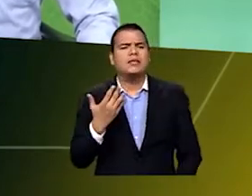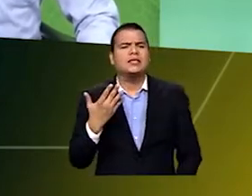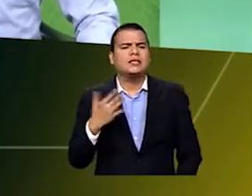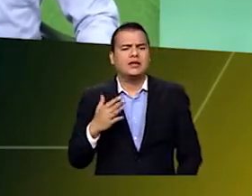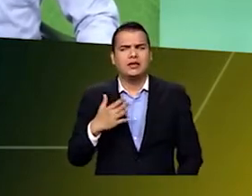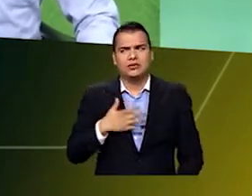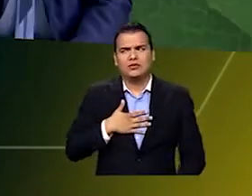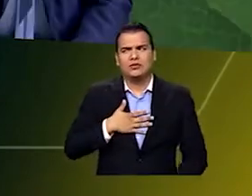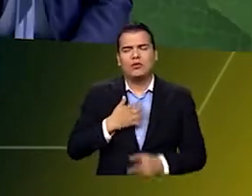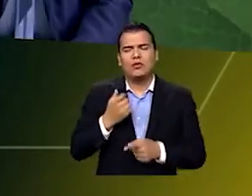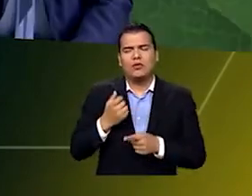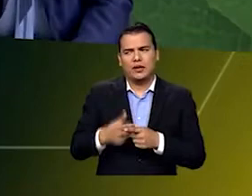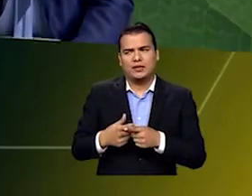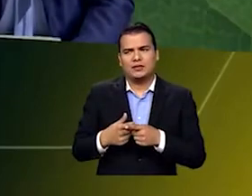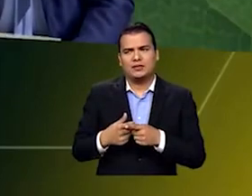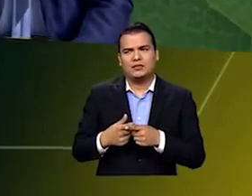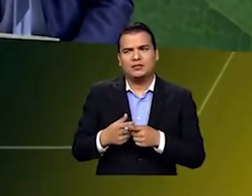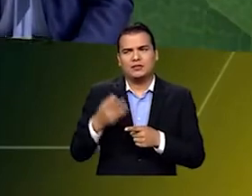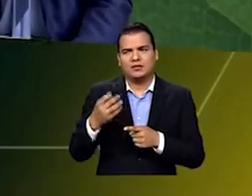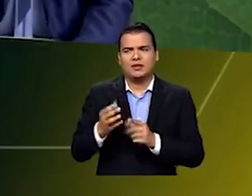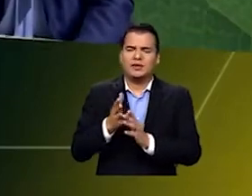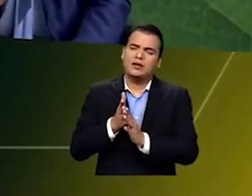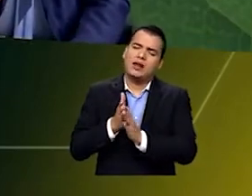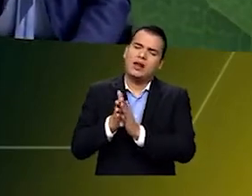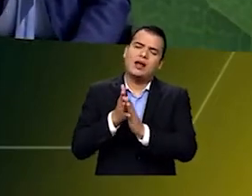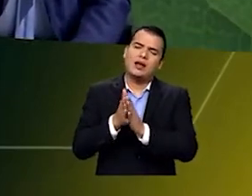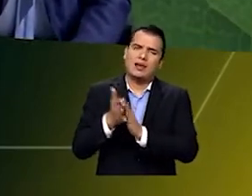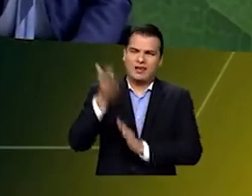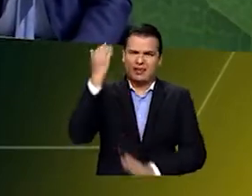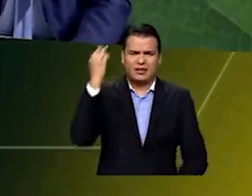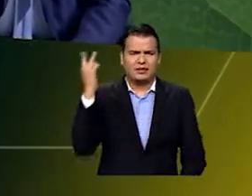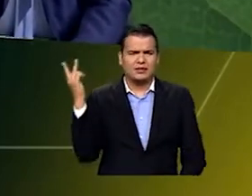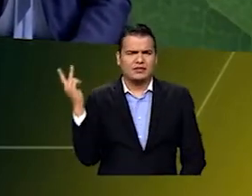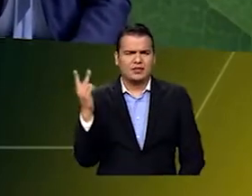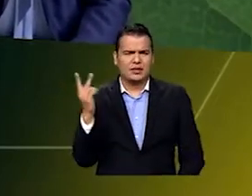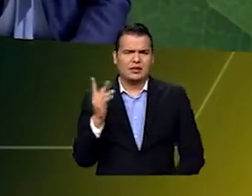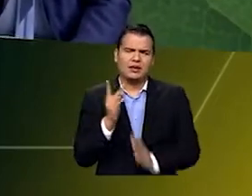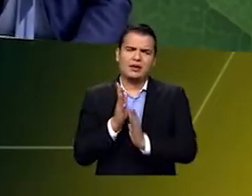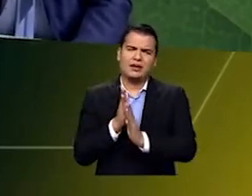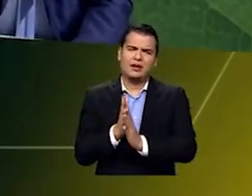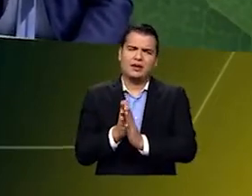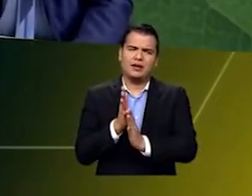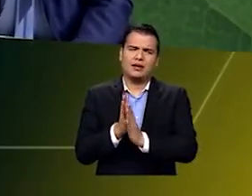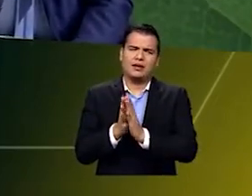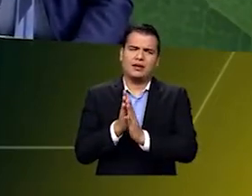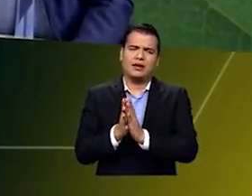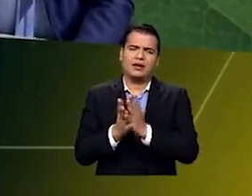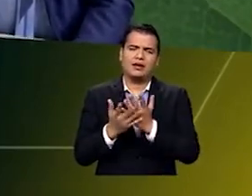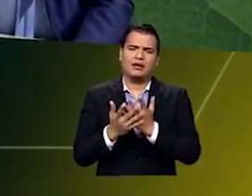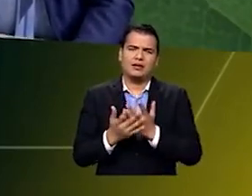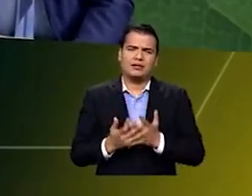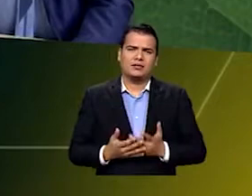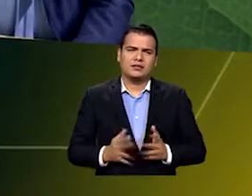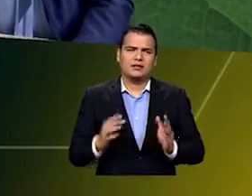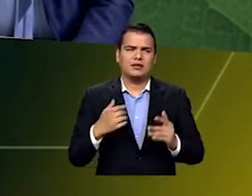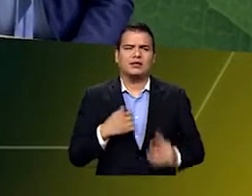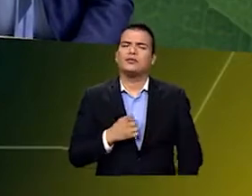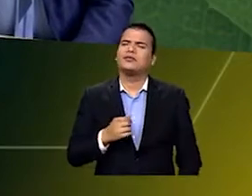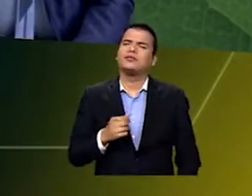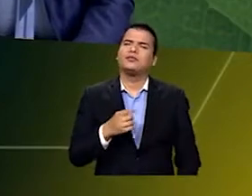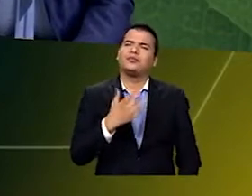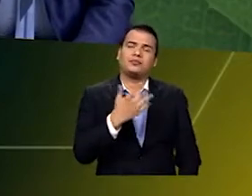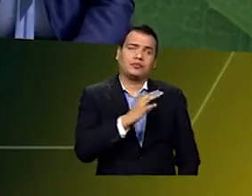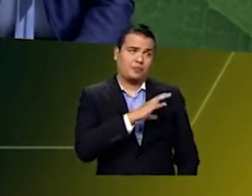biólogo, de hacer esa crónica de viaje el viernes pasado y justamente pensaba yo en eso, ¿no? Saliendo de Cali, uno bordea los